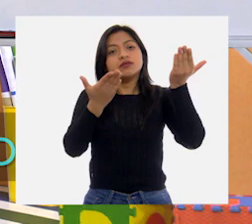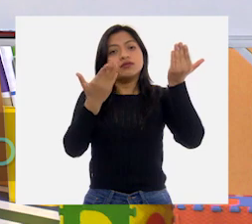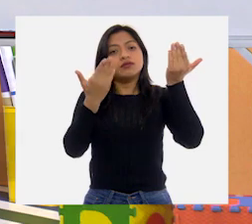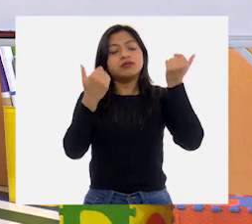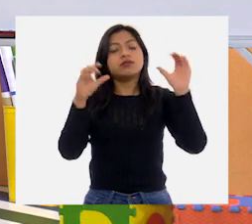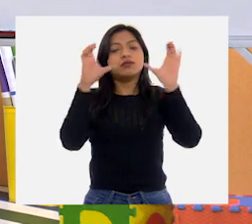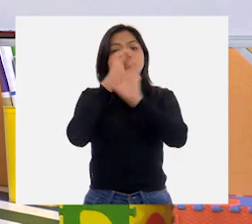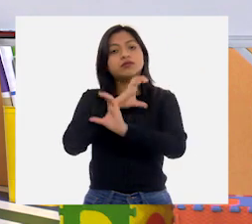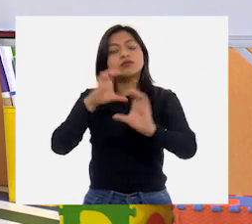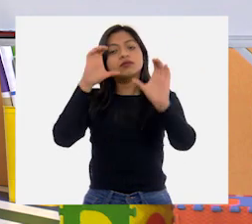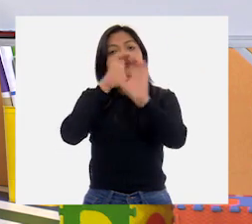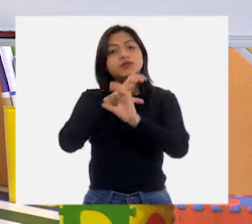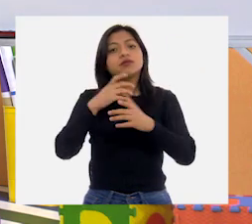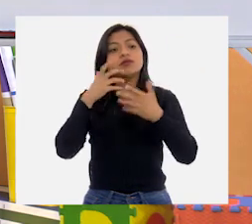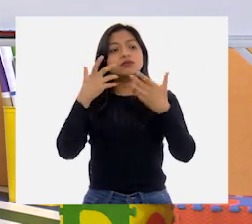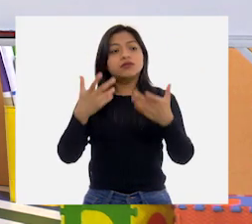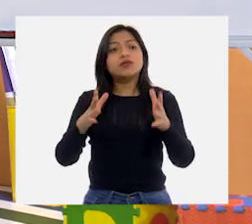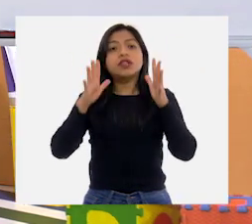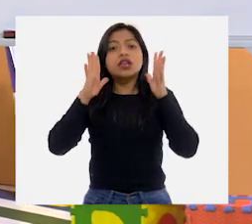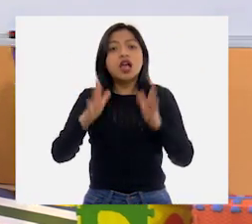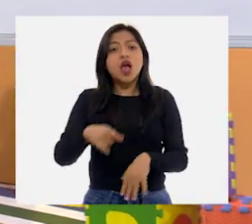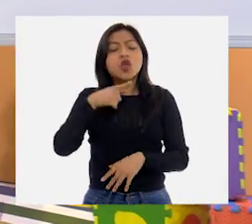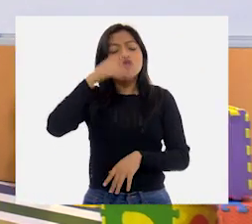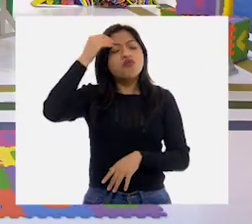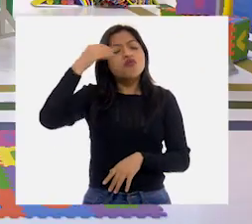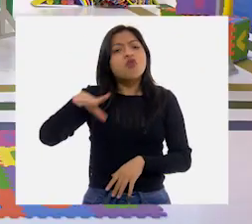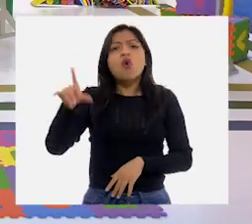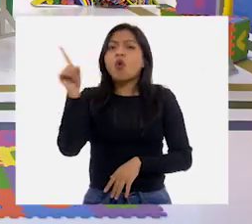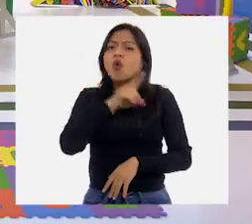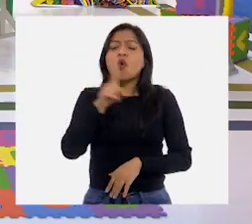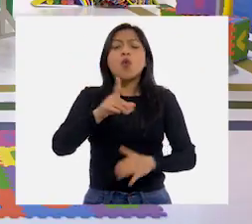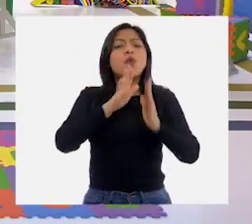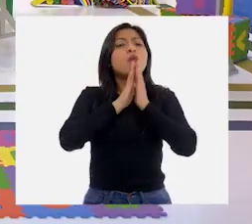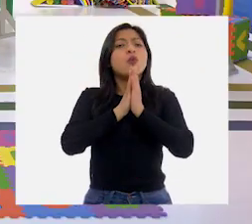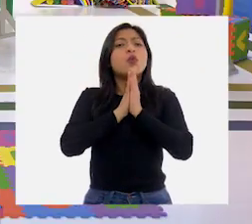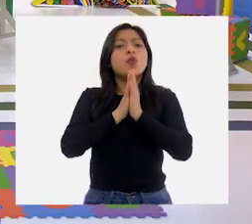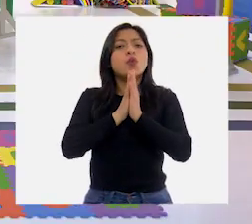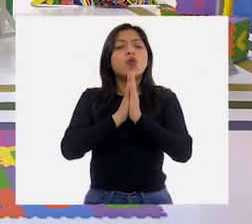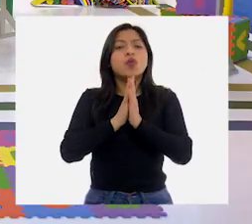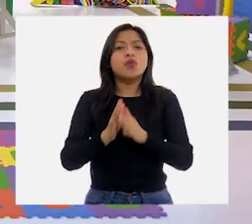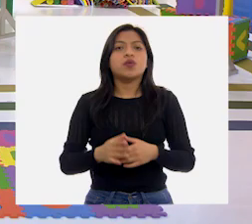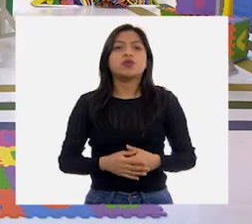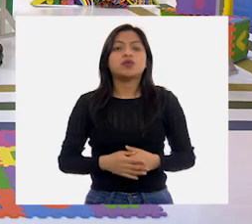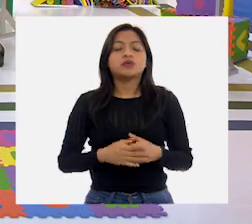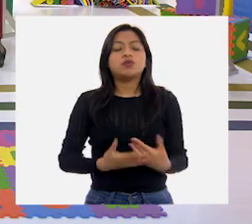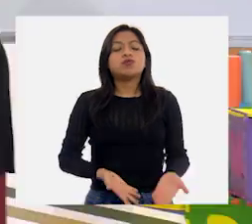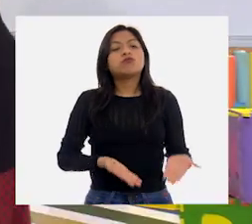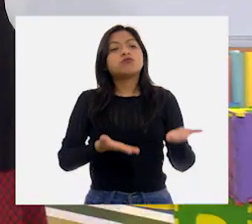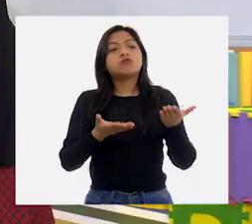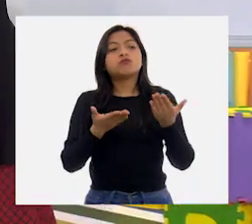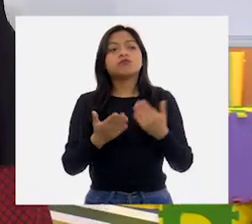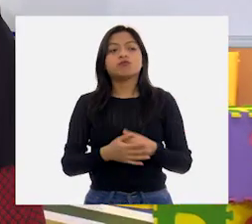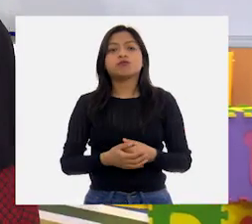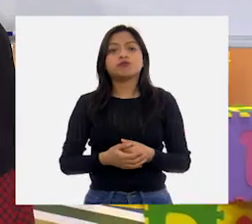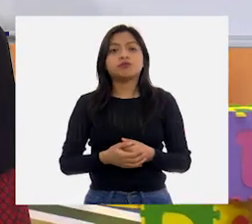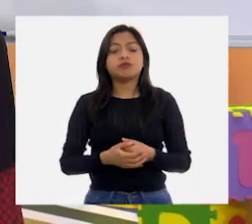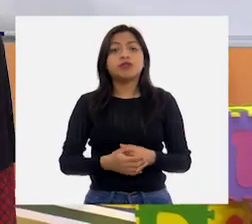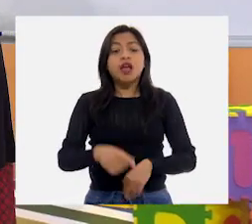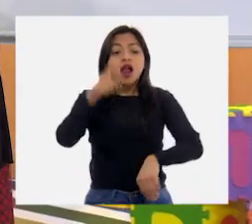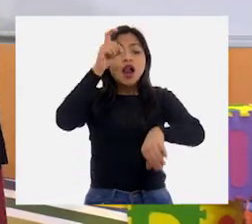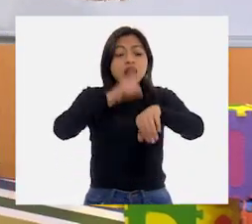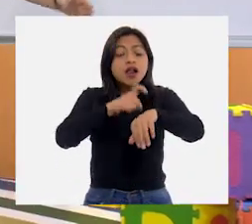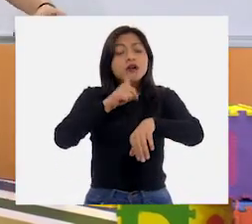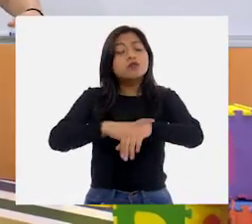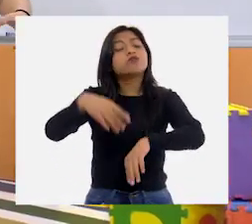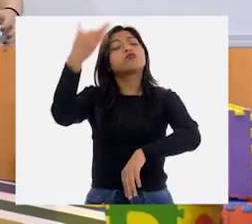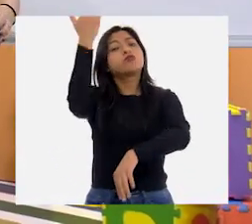Levántate, mijito, ya no seas flojo, por favorcito. ¿Que no ves que ya es